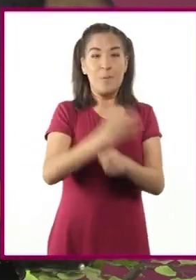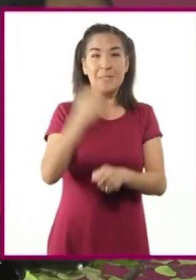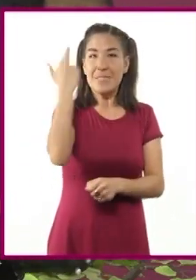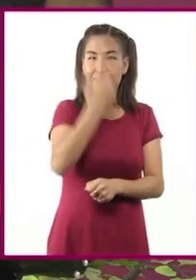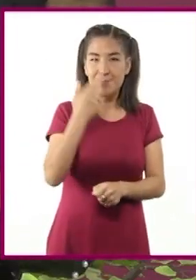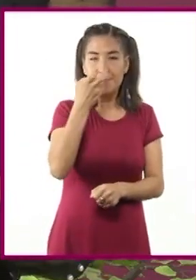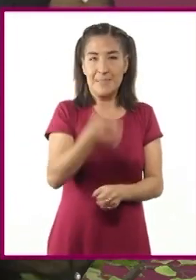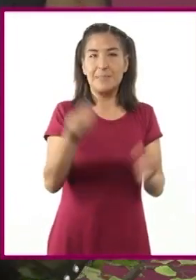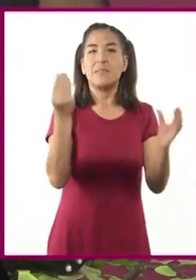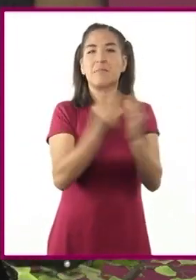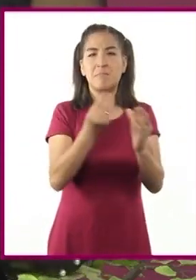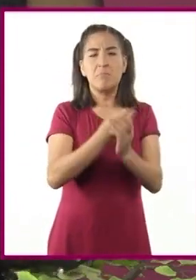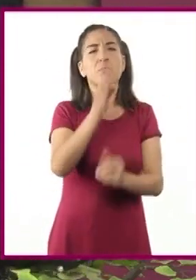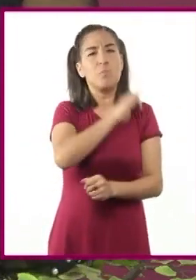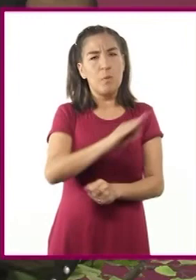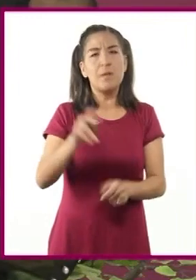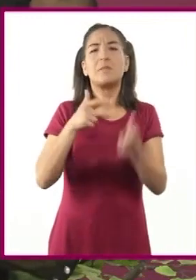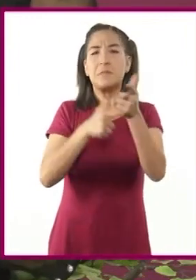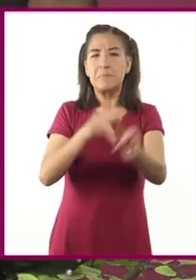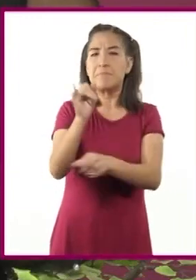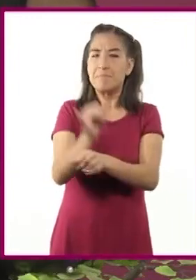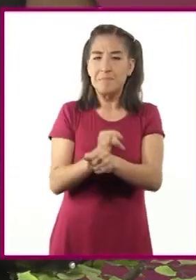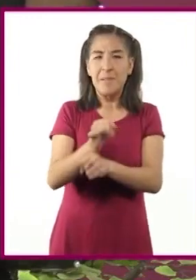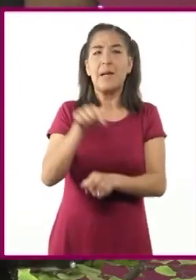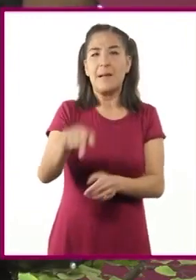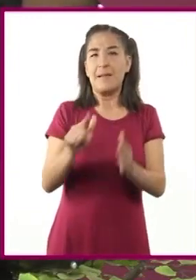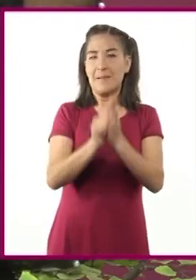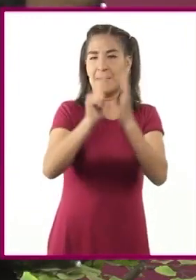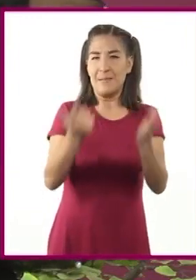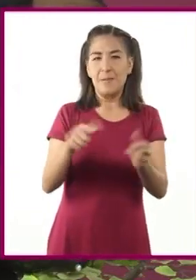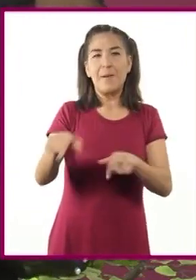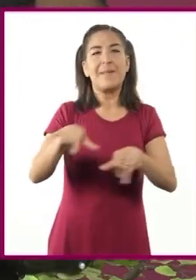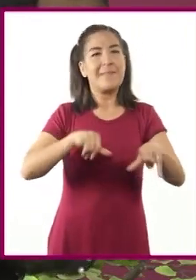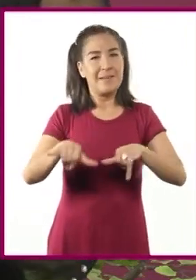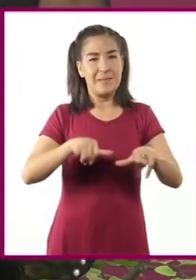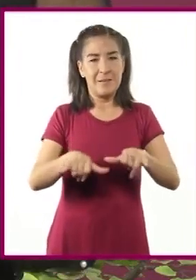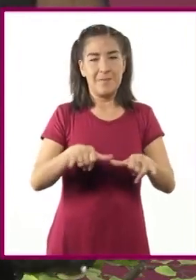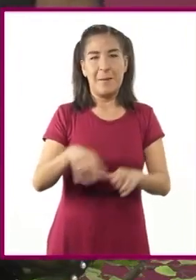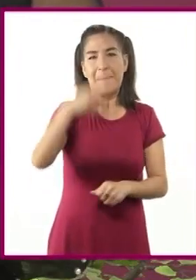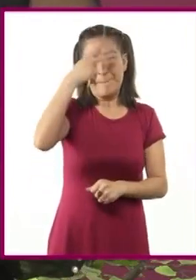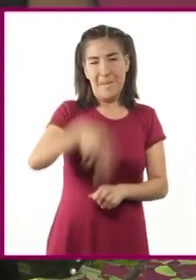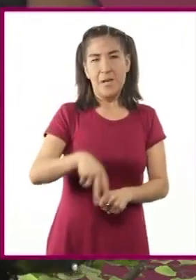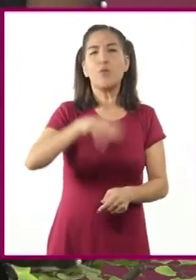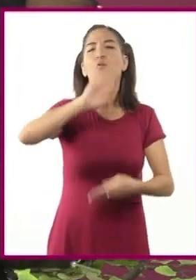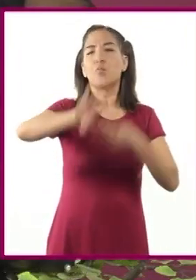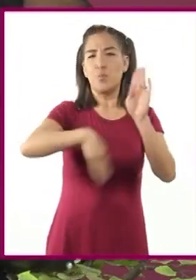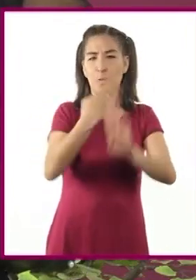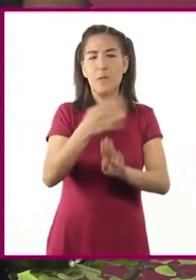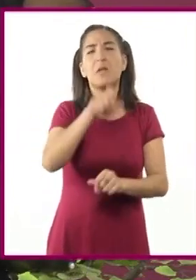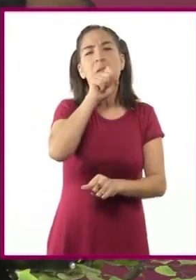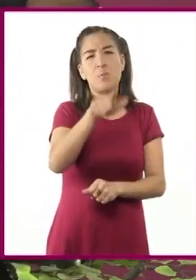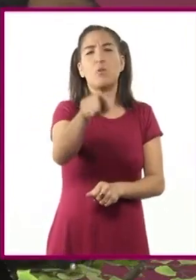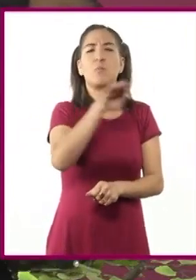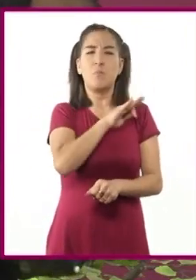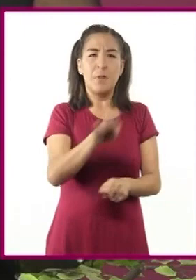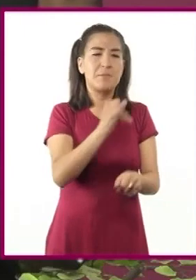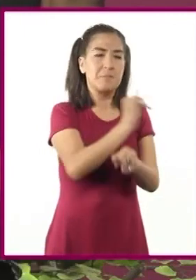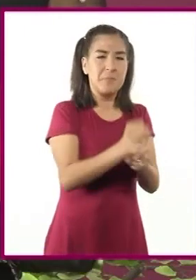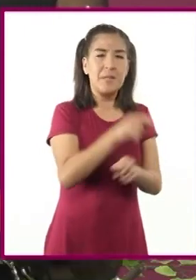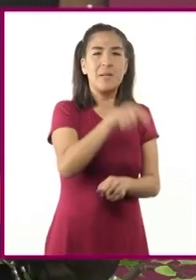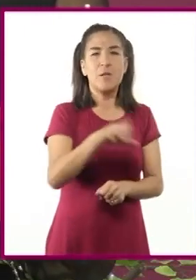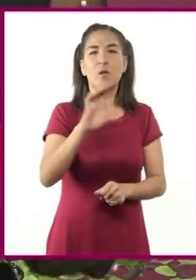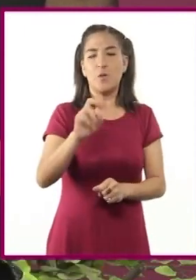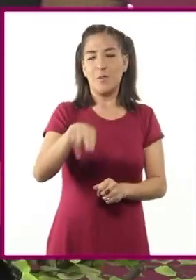en esta sesión lo pueden seguir investigando en su libro de texto de Geografía de México y del Mundo o consultando la página